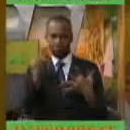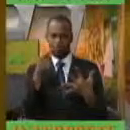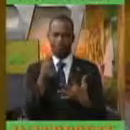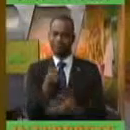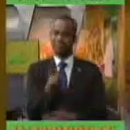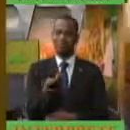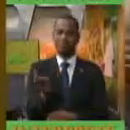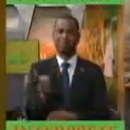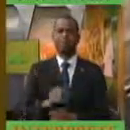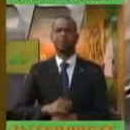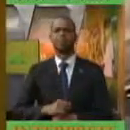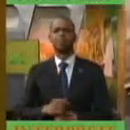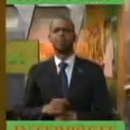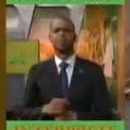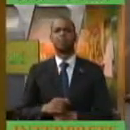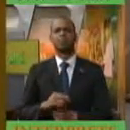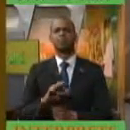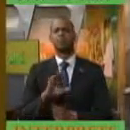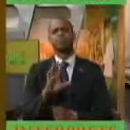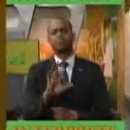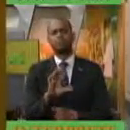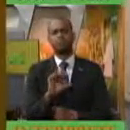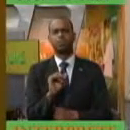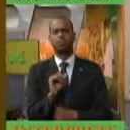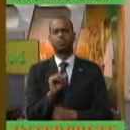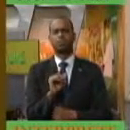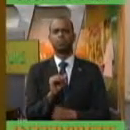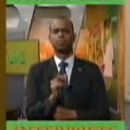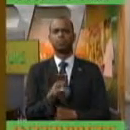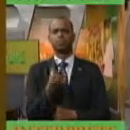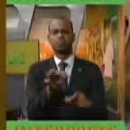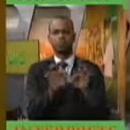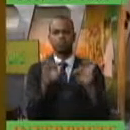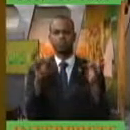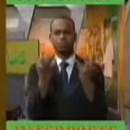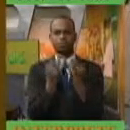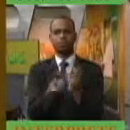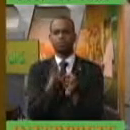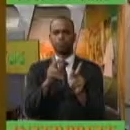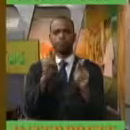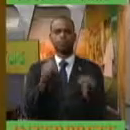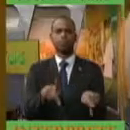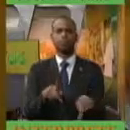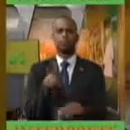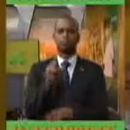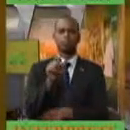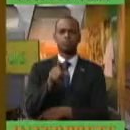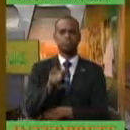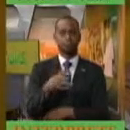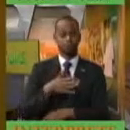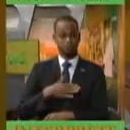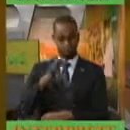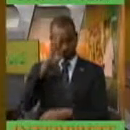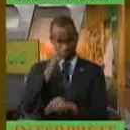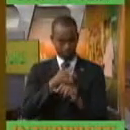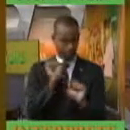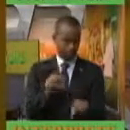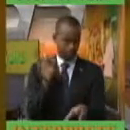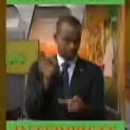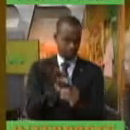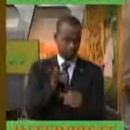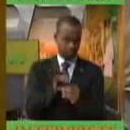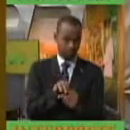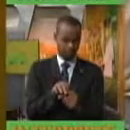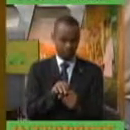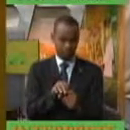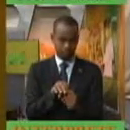de un lado a otro. Pero eso de que una familia, una persona pregunte, pero ¿y mi hijo puede votar?